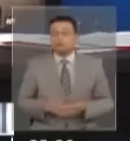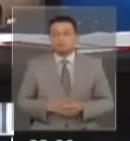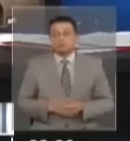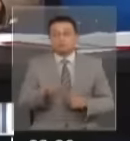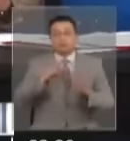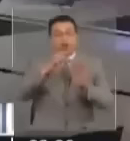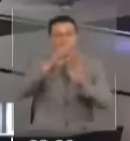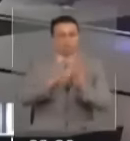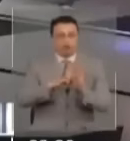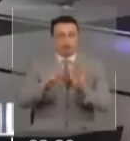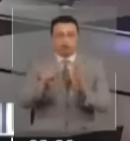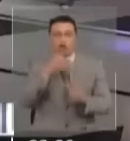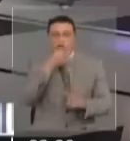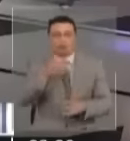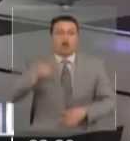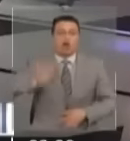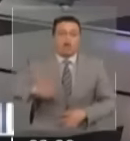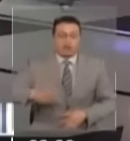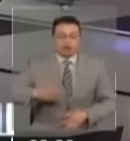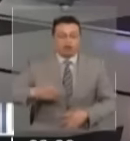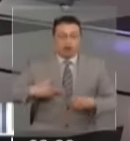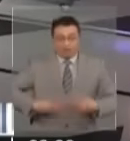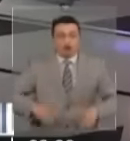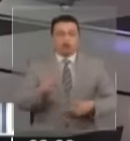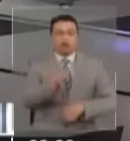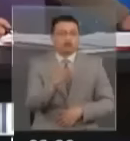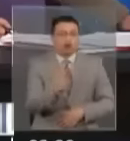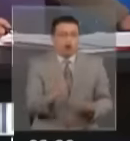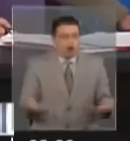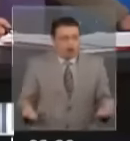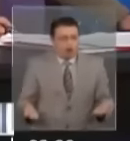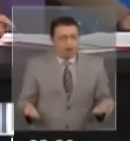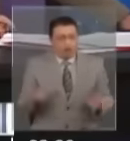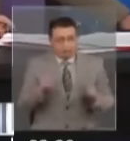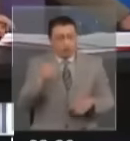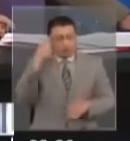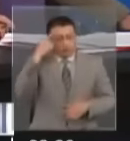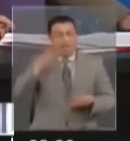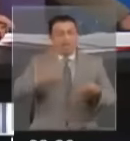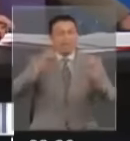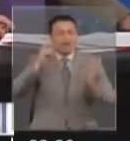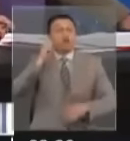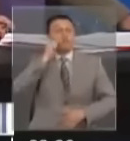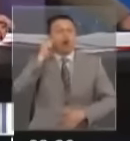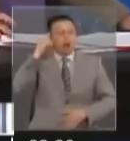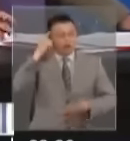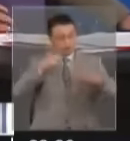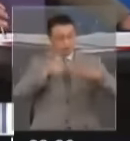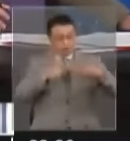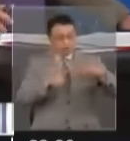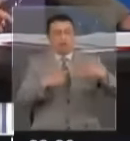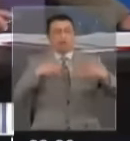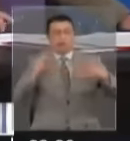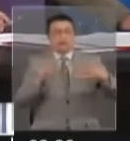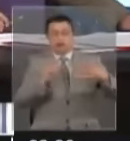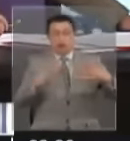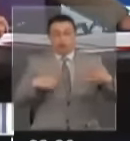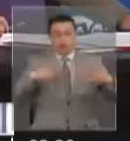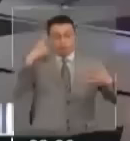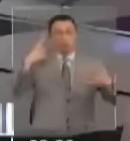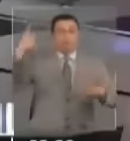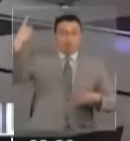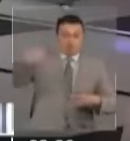proyecto no obliga a nadie a abortar. Eso es lo que uno dice. El proyecto no es pro aborto. El proyecto solamente entrega el derecho a decidir a la mujer, nada más. Está bien.